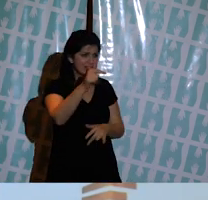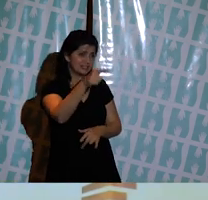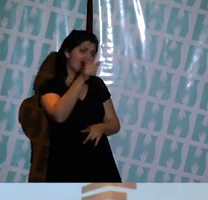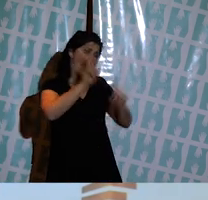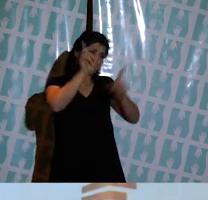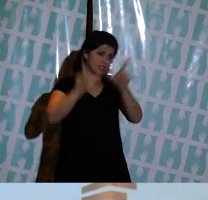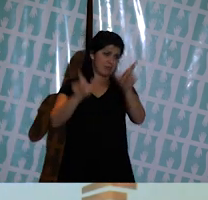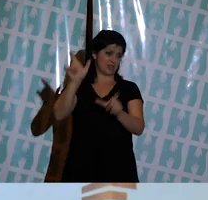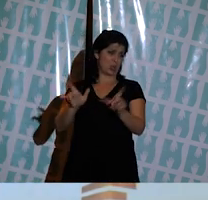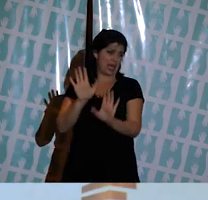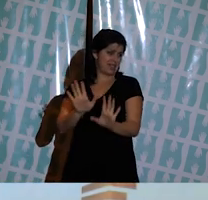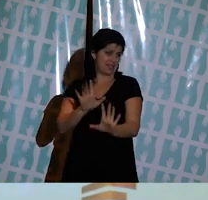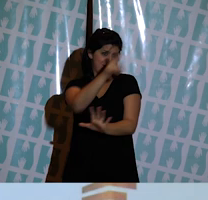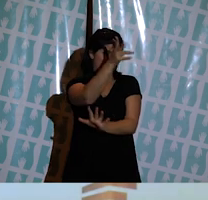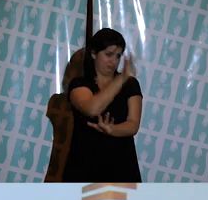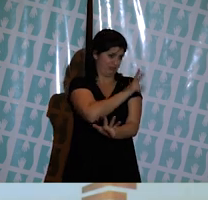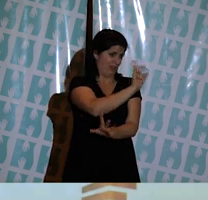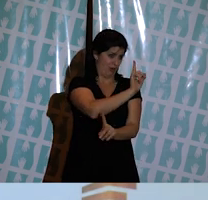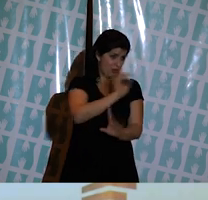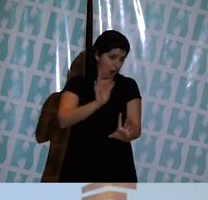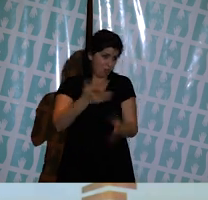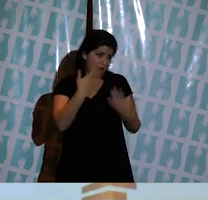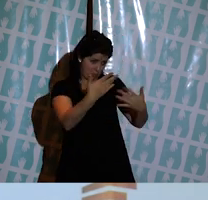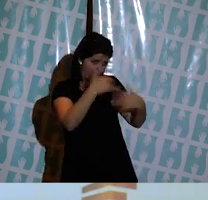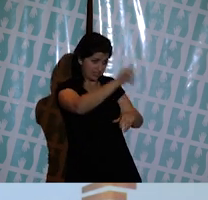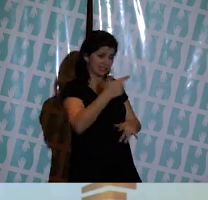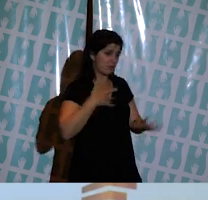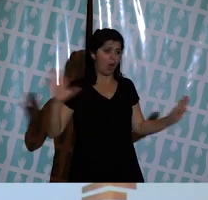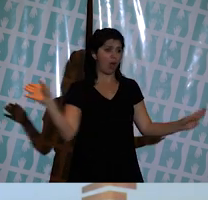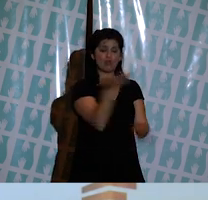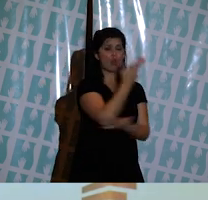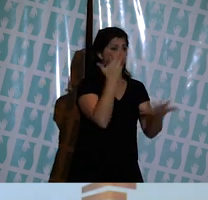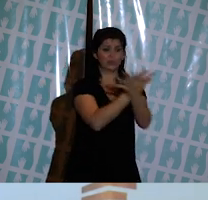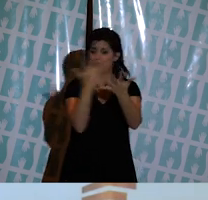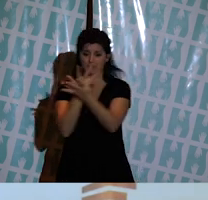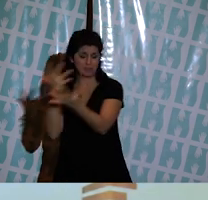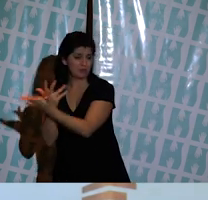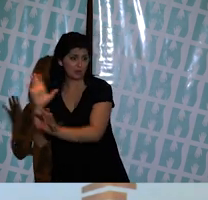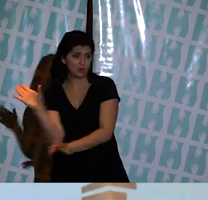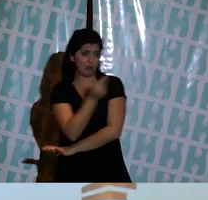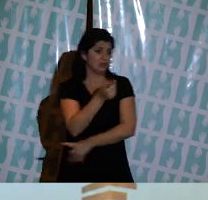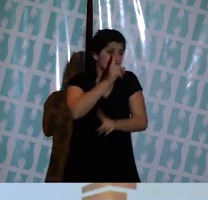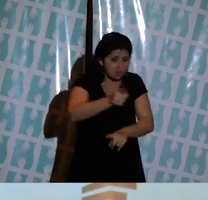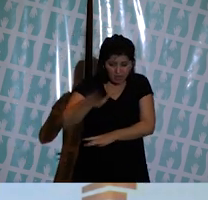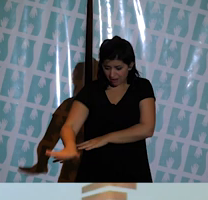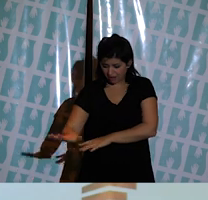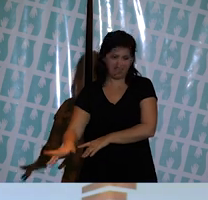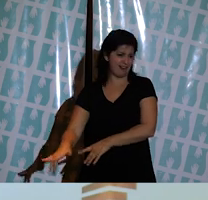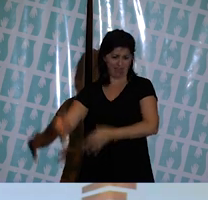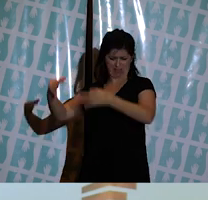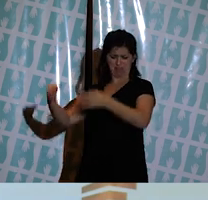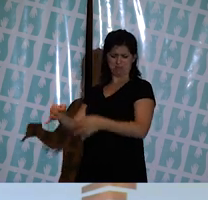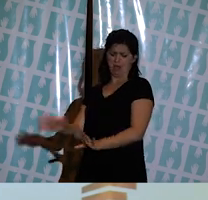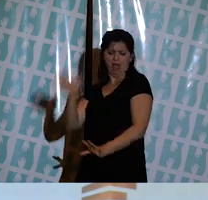dice, porque justamente todos estamos expuestos al sufrimiento, incluso ese niño en esas condiciones ideales utópicas. Todos estamos